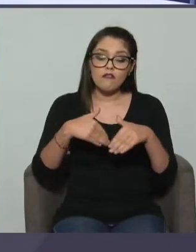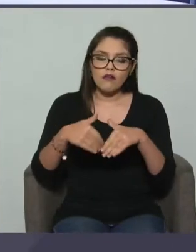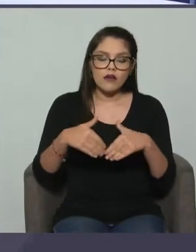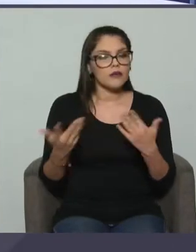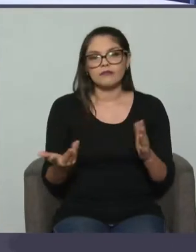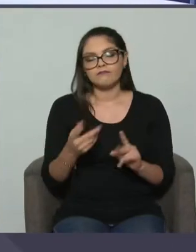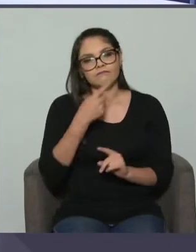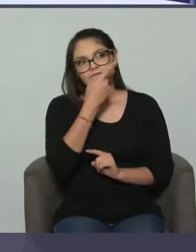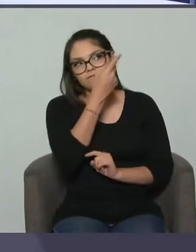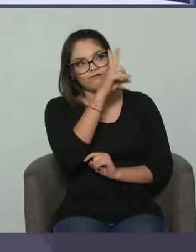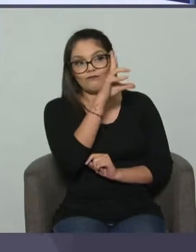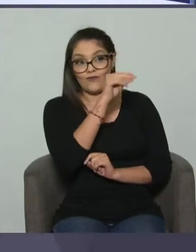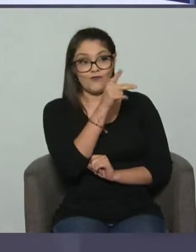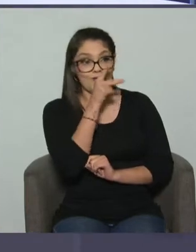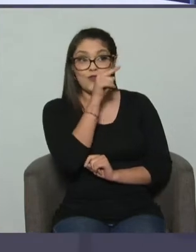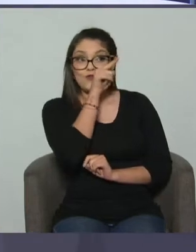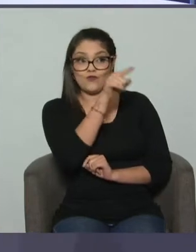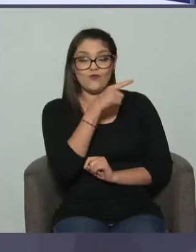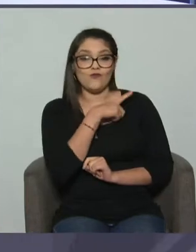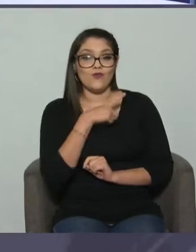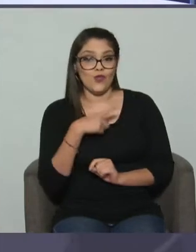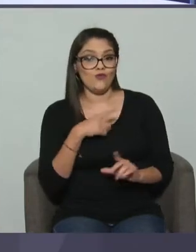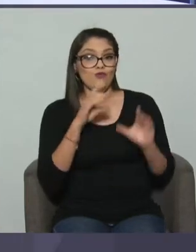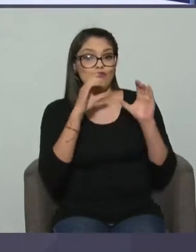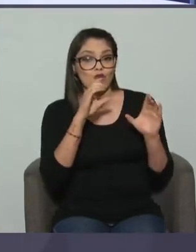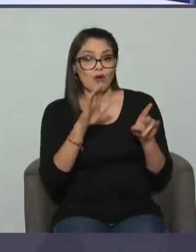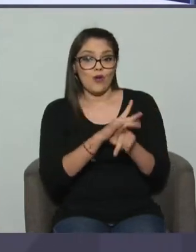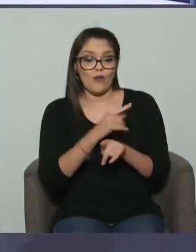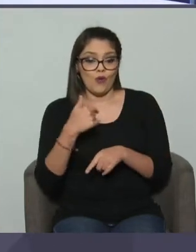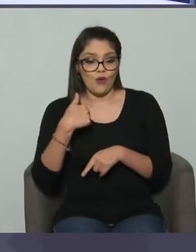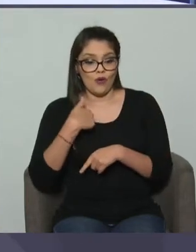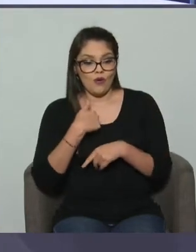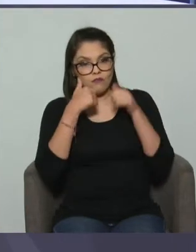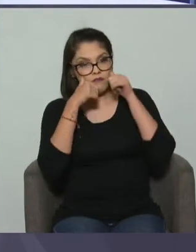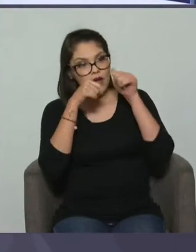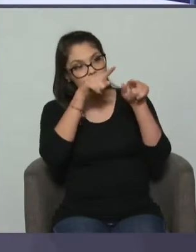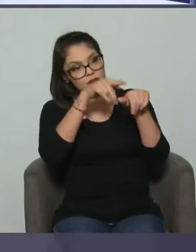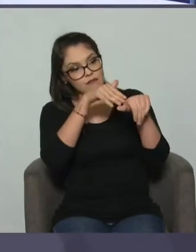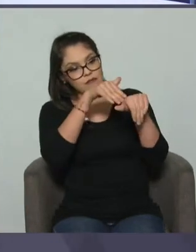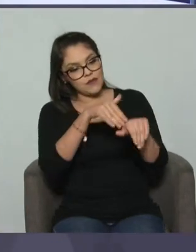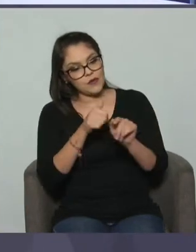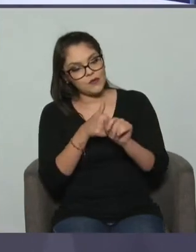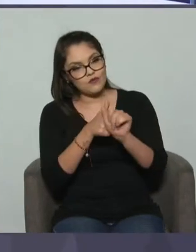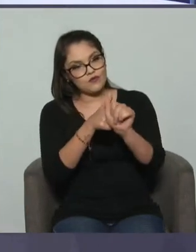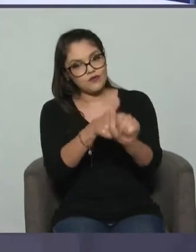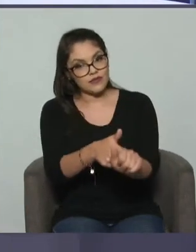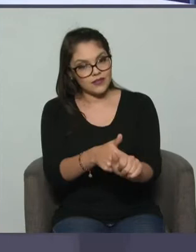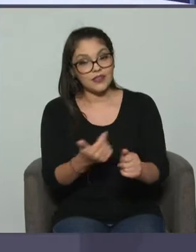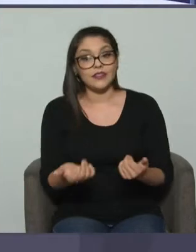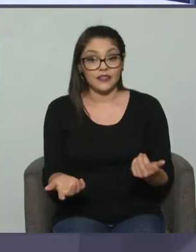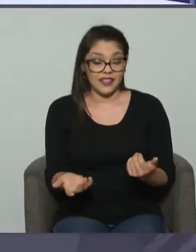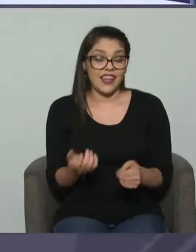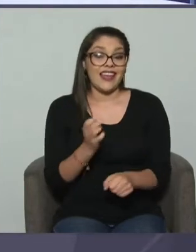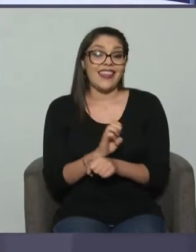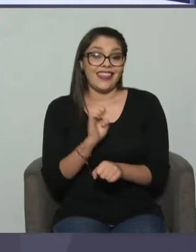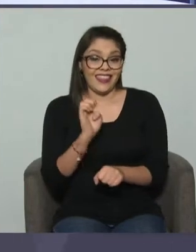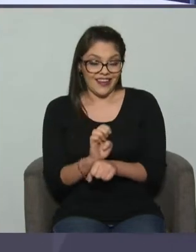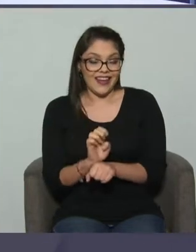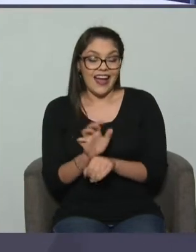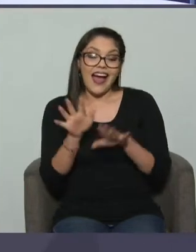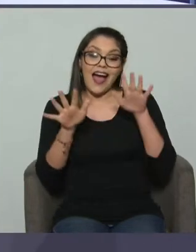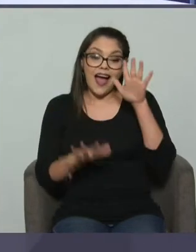primero es, si no hay armas en una casa, no va a poder suceder la